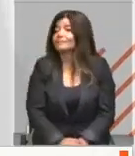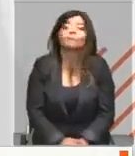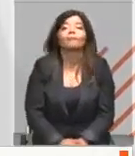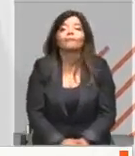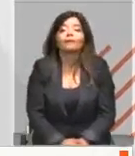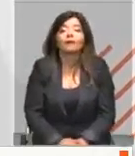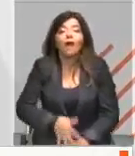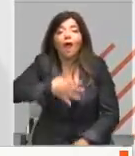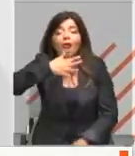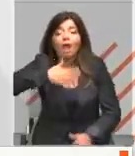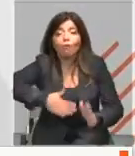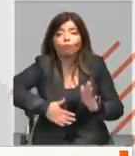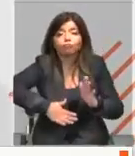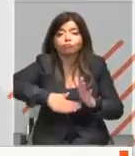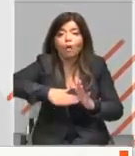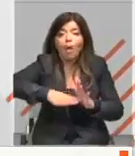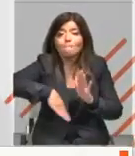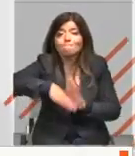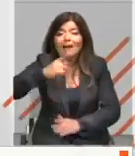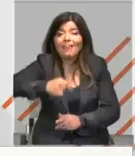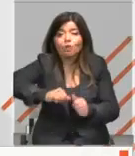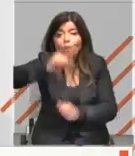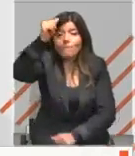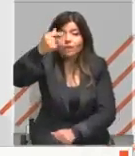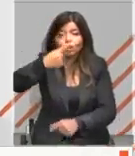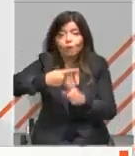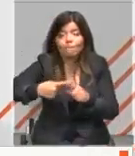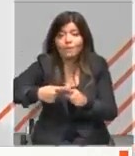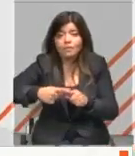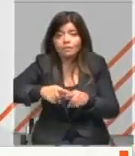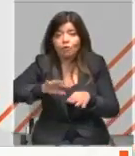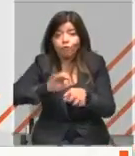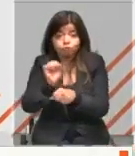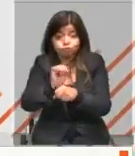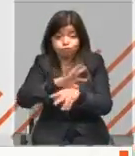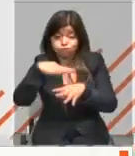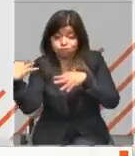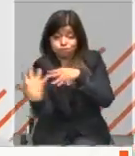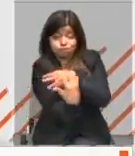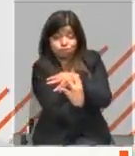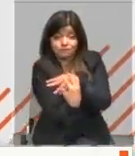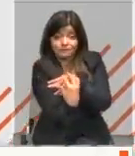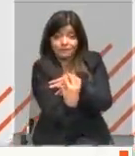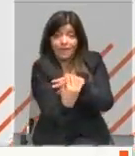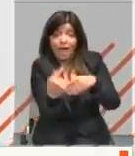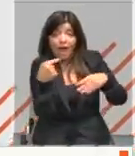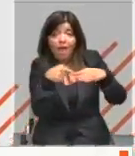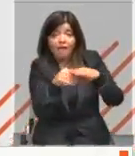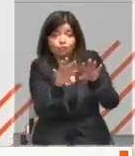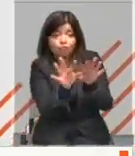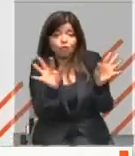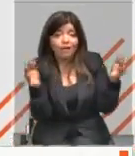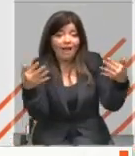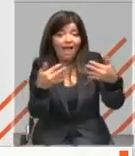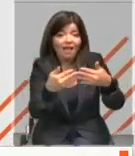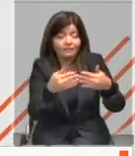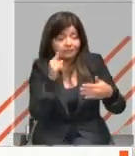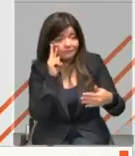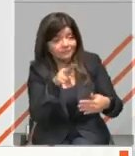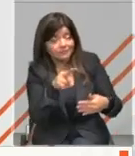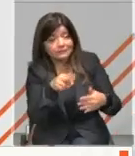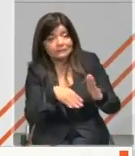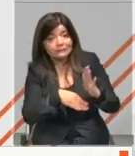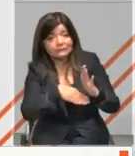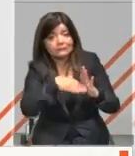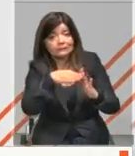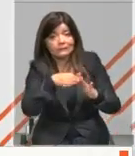El agua alcanzó más del 1.5 metros de alto y tapó todos los vehículos. En el interior, las paredes evidenciaban la altura.